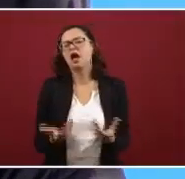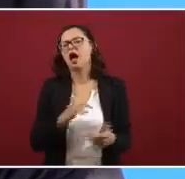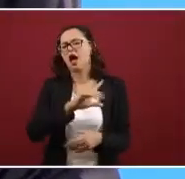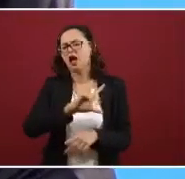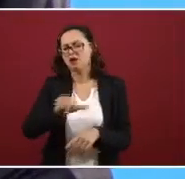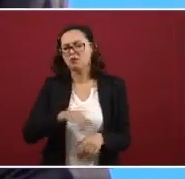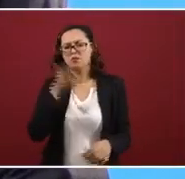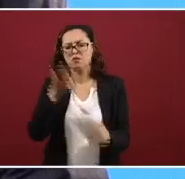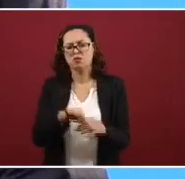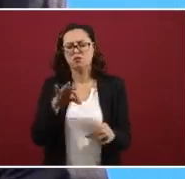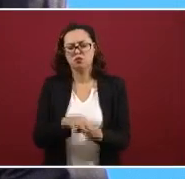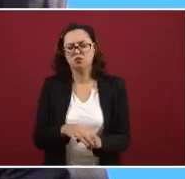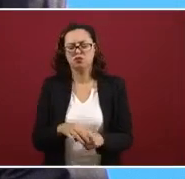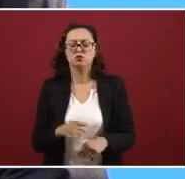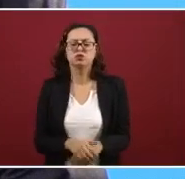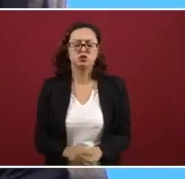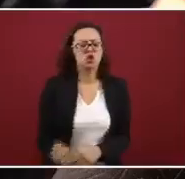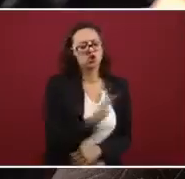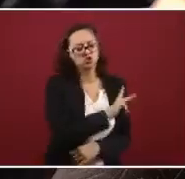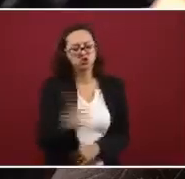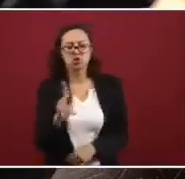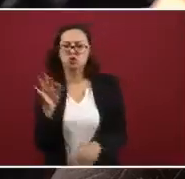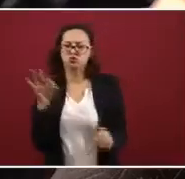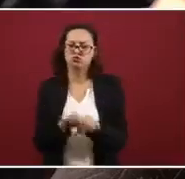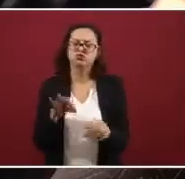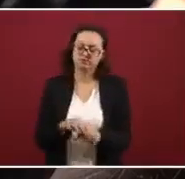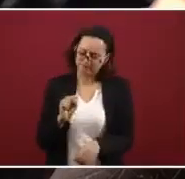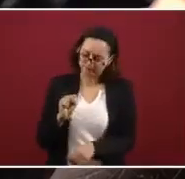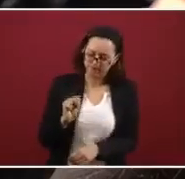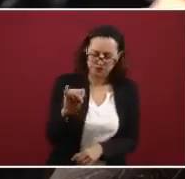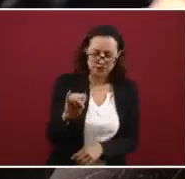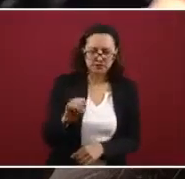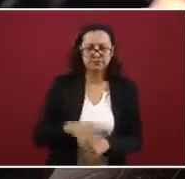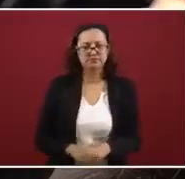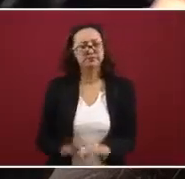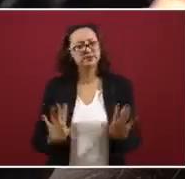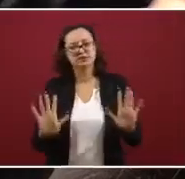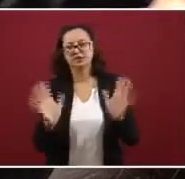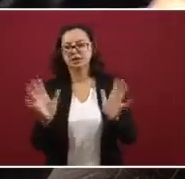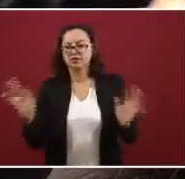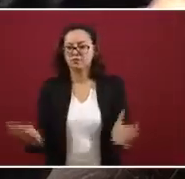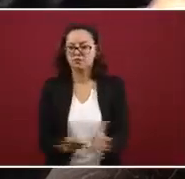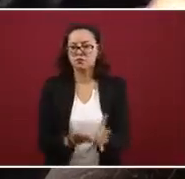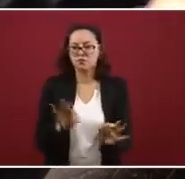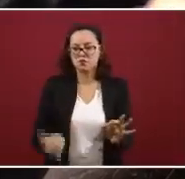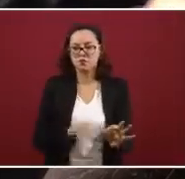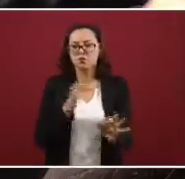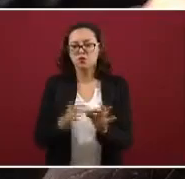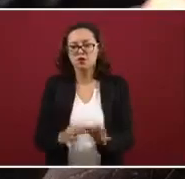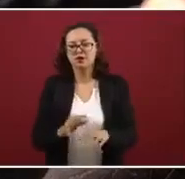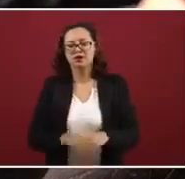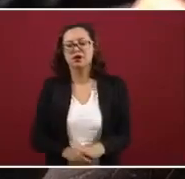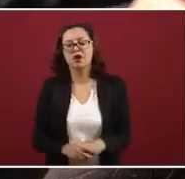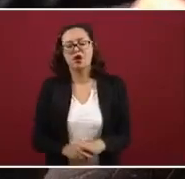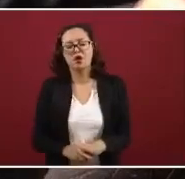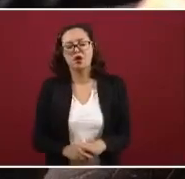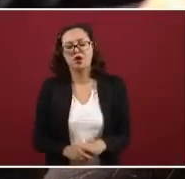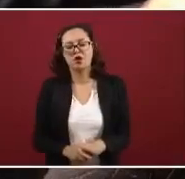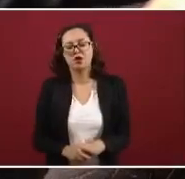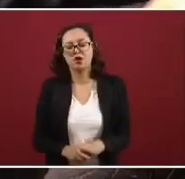votaron? Todos en su momento votaron todos unánimemente. Pues eso es todo. Okay. A ver, repite, ¿cuántos votaron